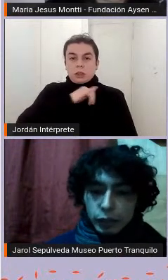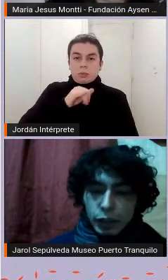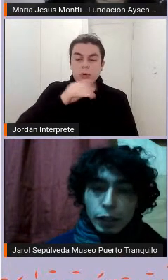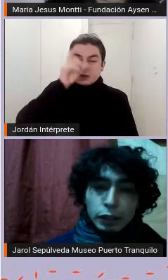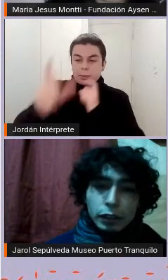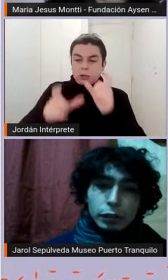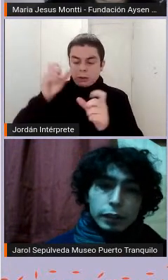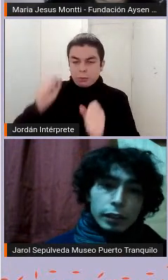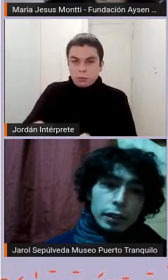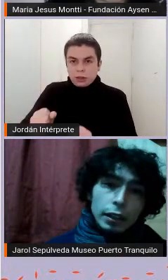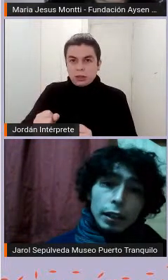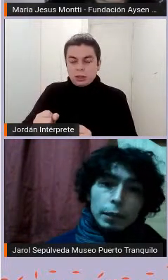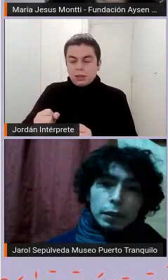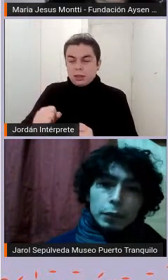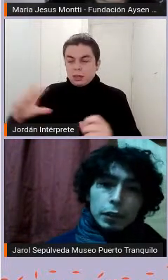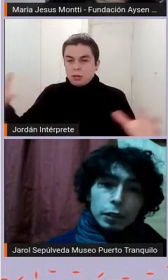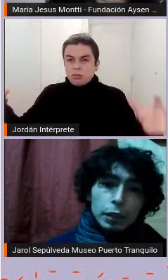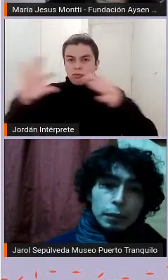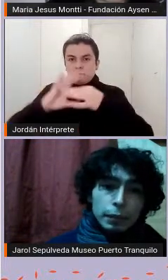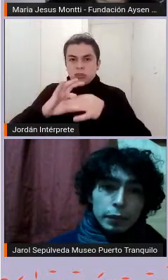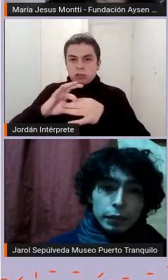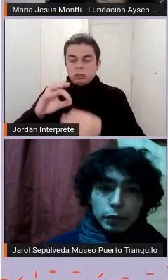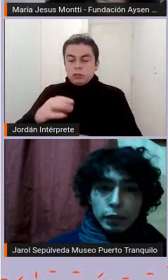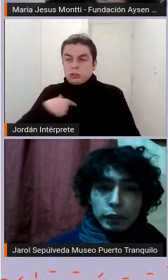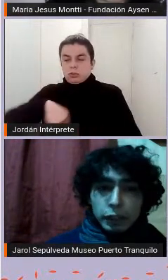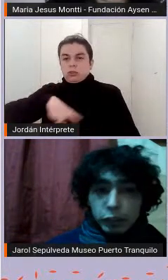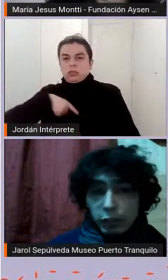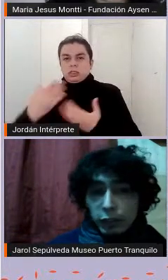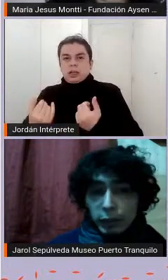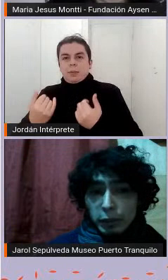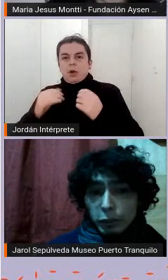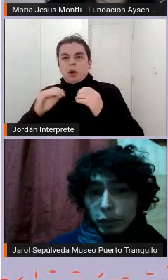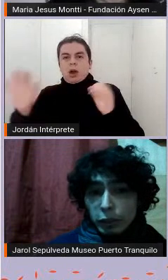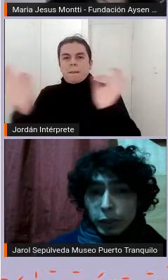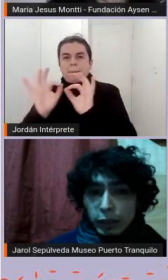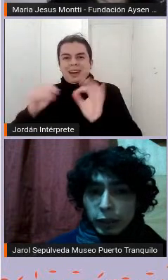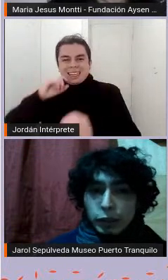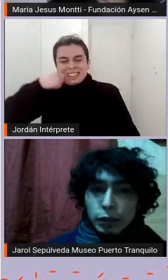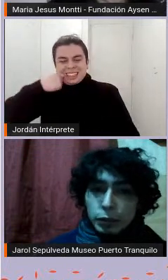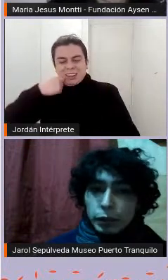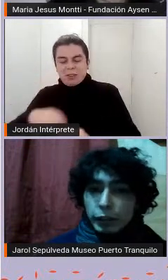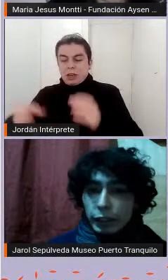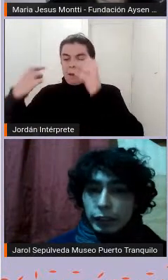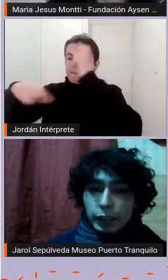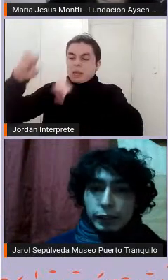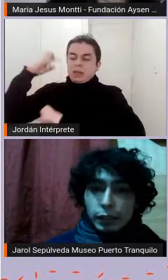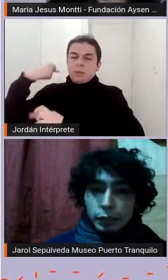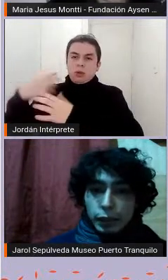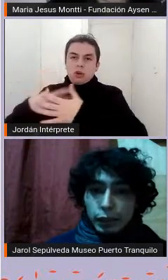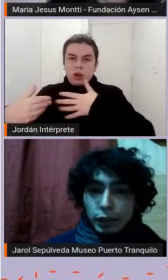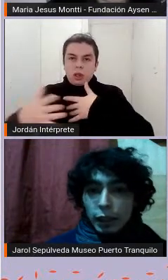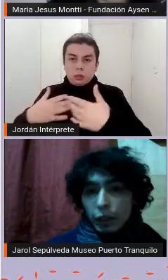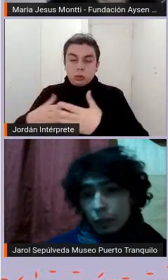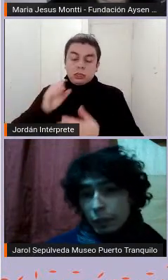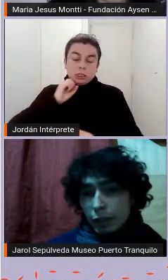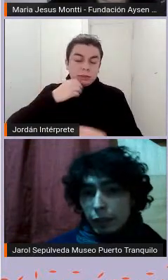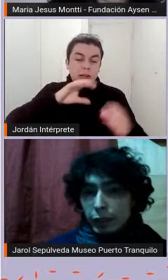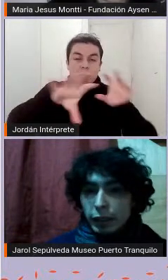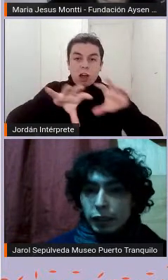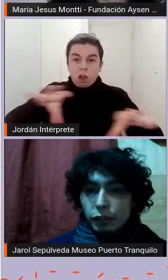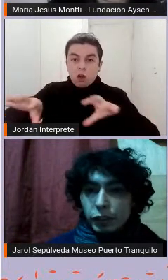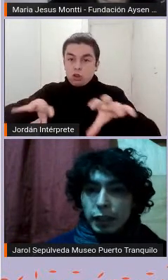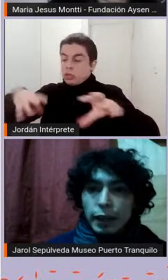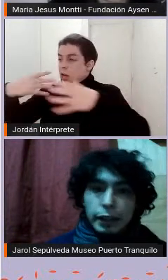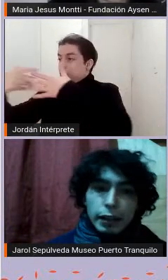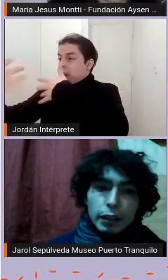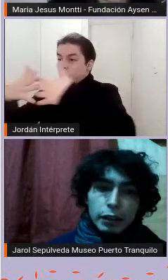necesario contextualizar qué es el patrimonio natural. ¿Cierto? La definición de patrimonio natural es el conjunto de bienes y riquezas naturales o ambientales